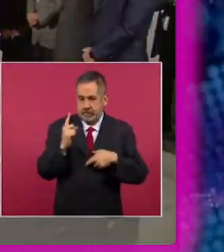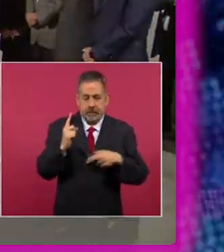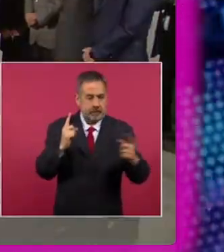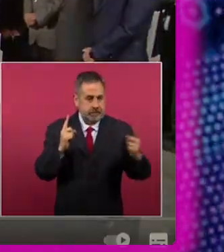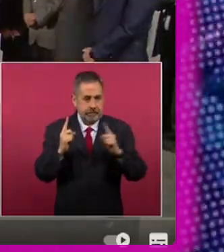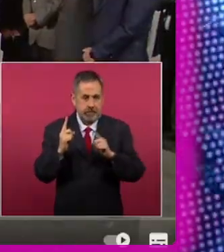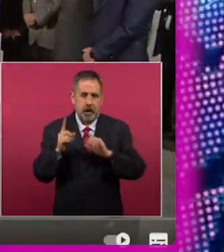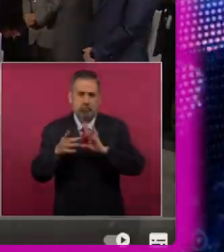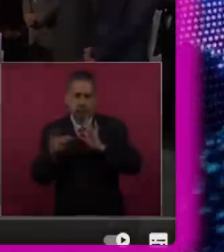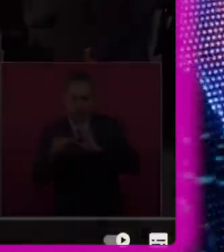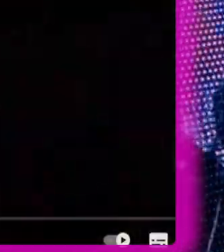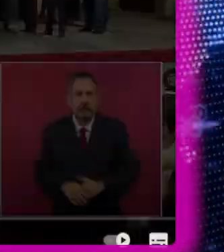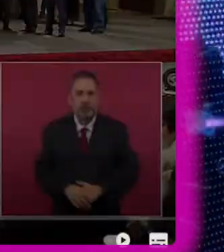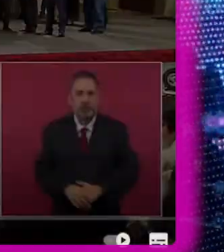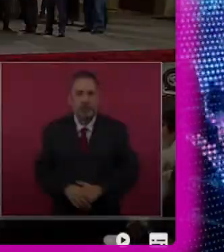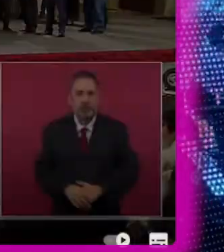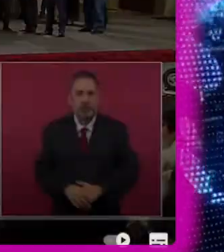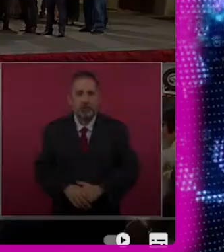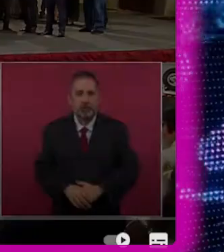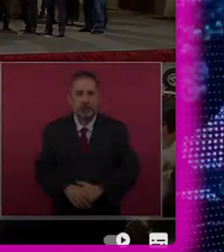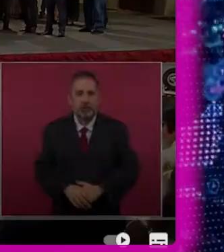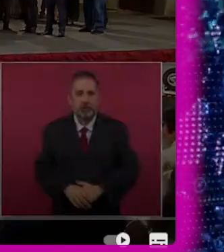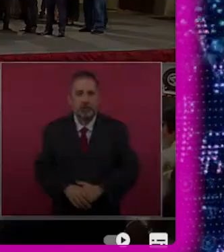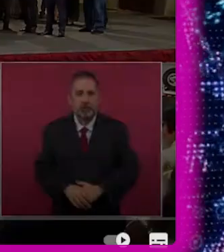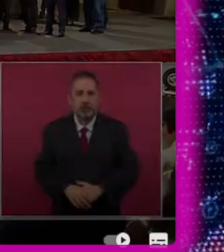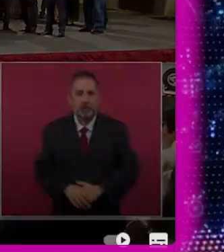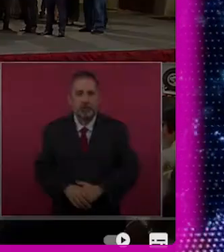representación de los sectores.